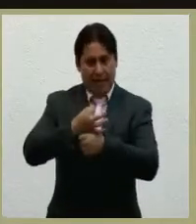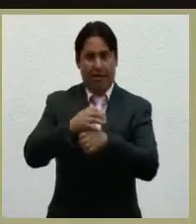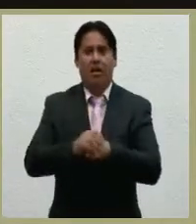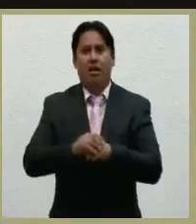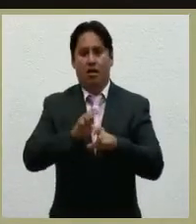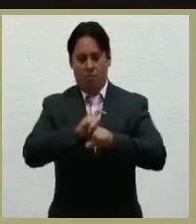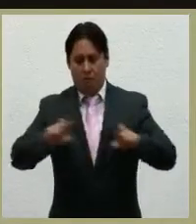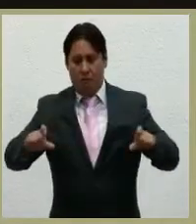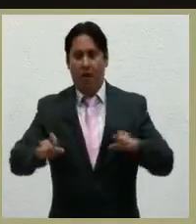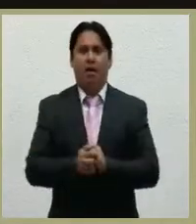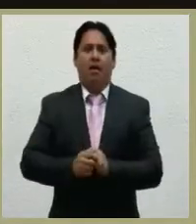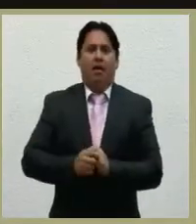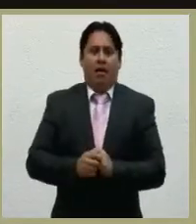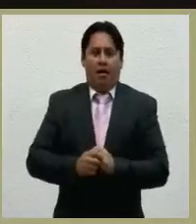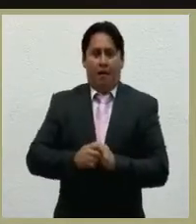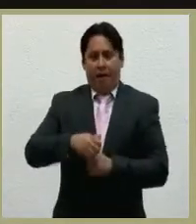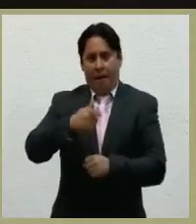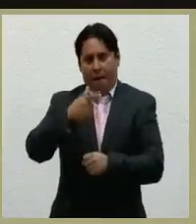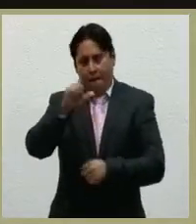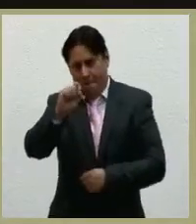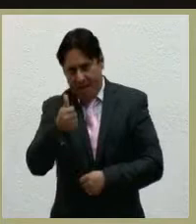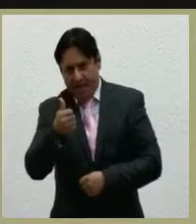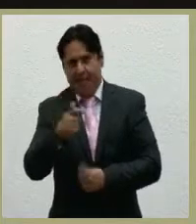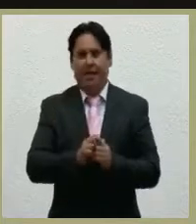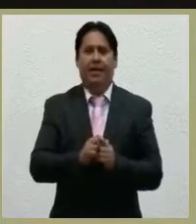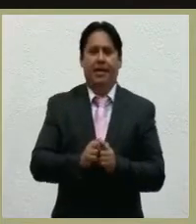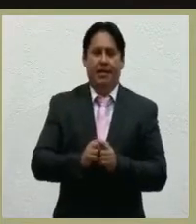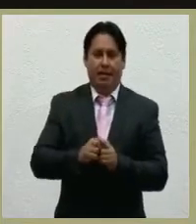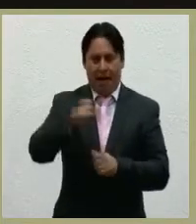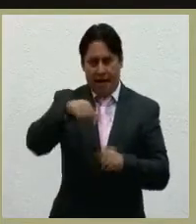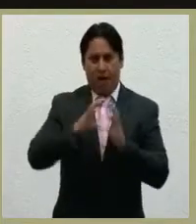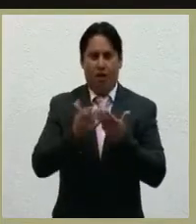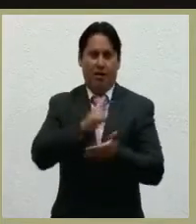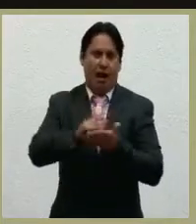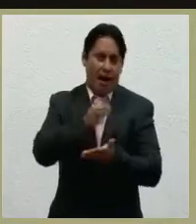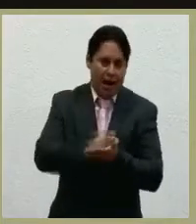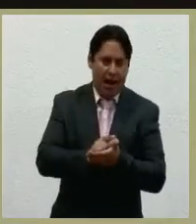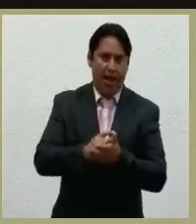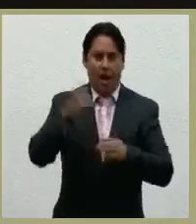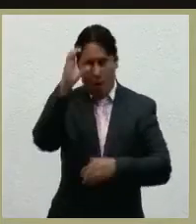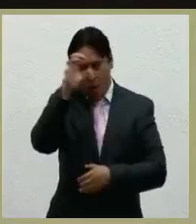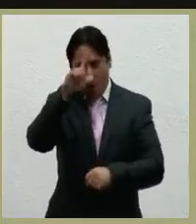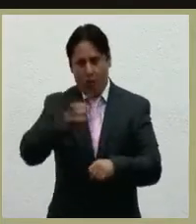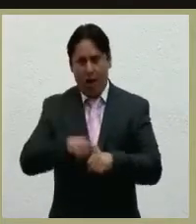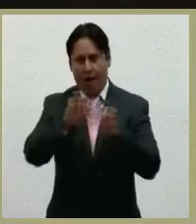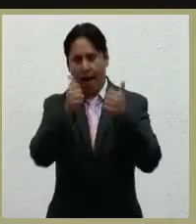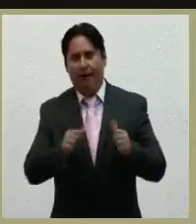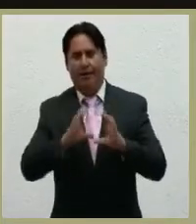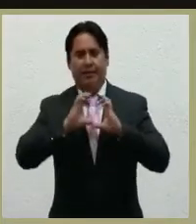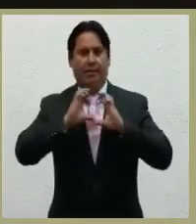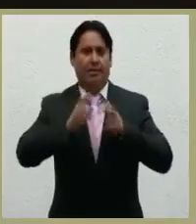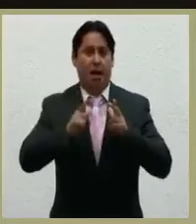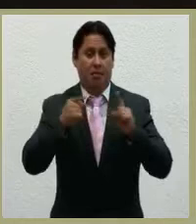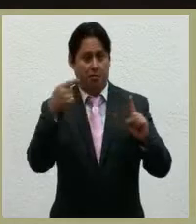fracción 26ª del artículo 4 de la Ley Orgánica del Congreso Estatal para las Culturas y las Artes de Chiapas y con fundamento